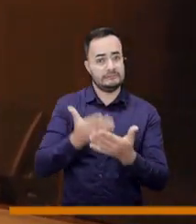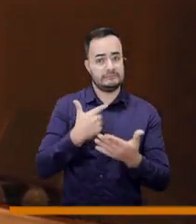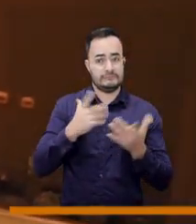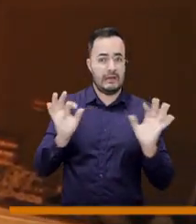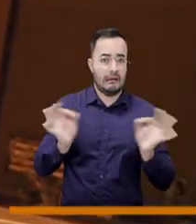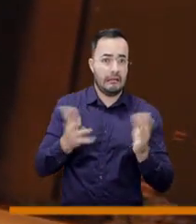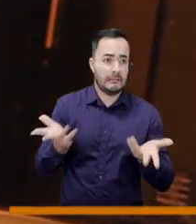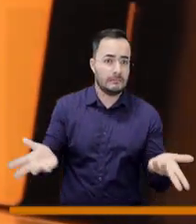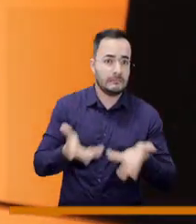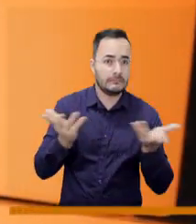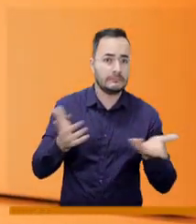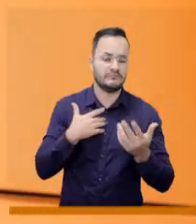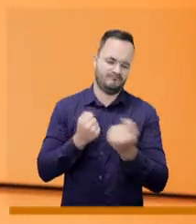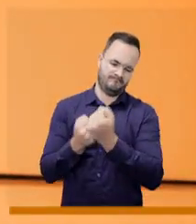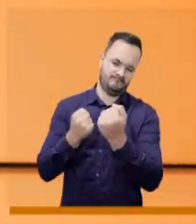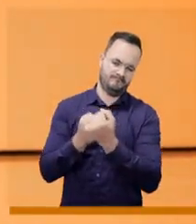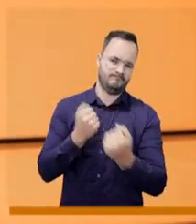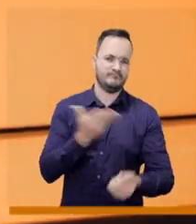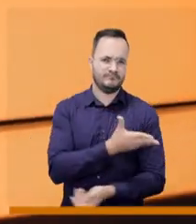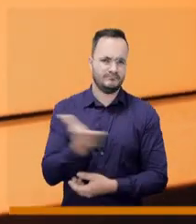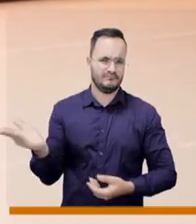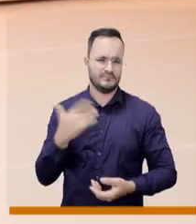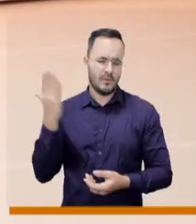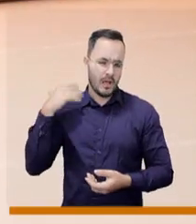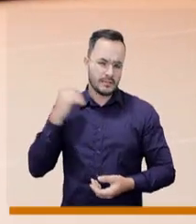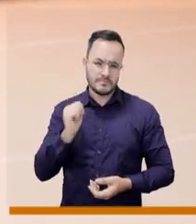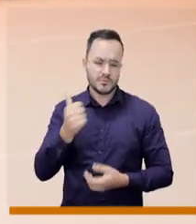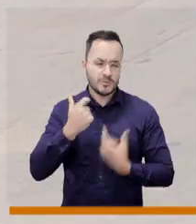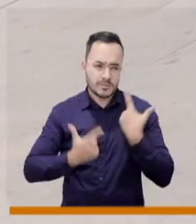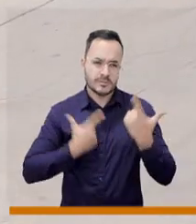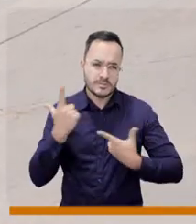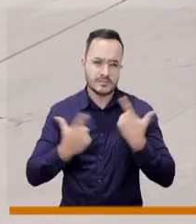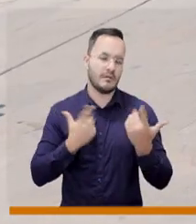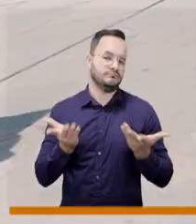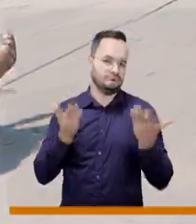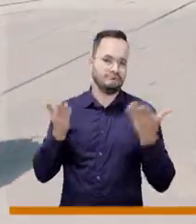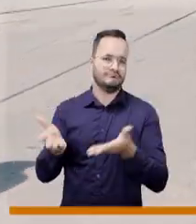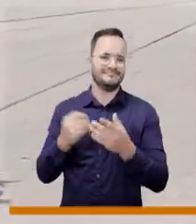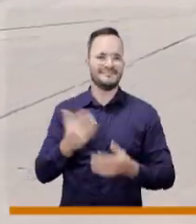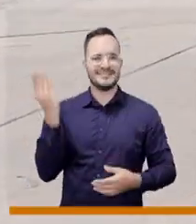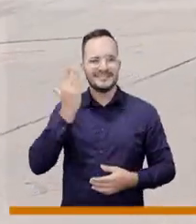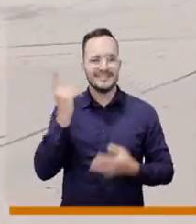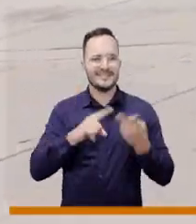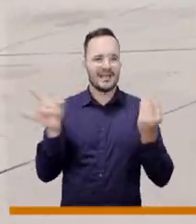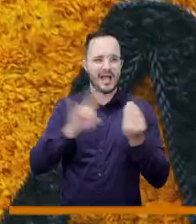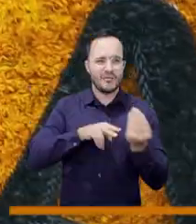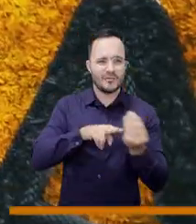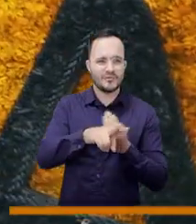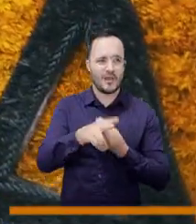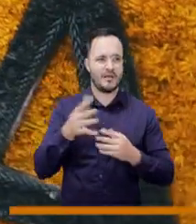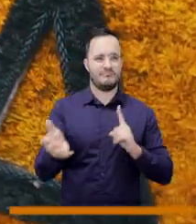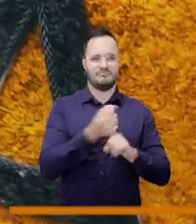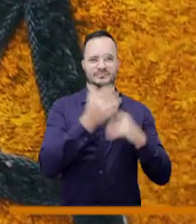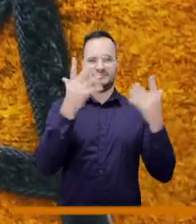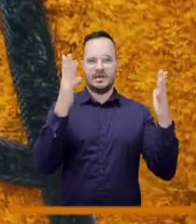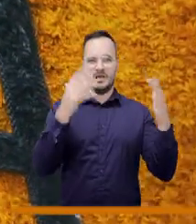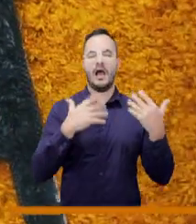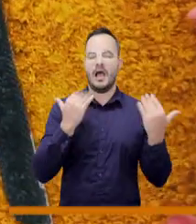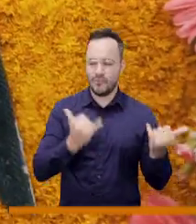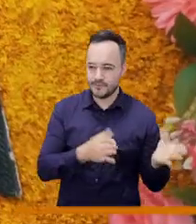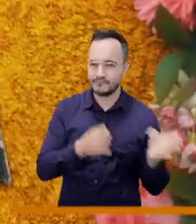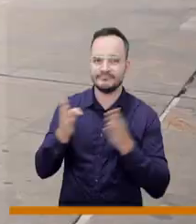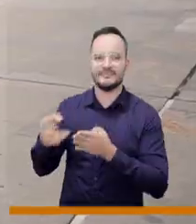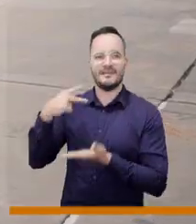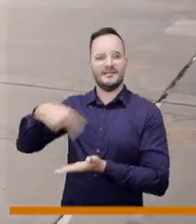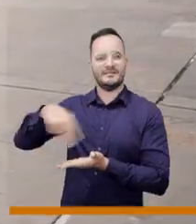trabajo y que hay que apoyarlos en esa lucha que han hecho incluso por sus propios medios. Lo hicimos con el sector del cine y los medios audiovisuales, ahora lo vamos a hacer con